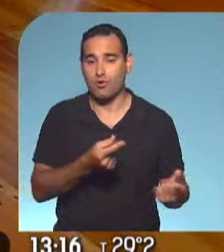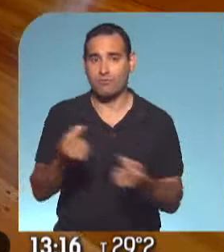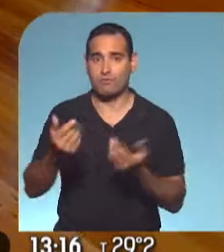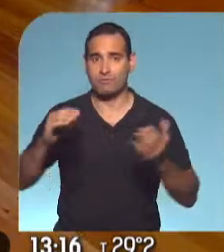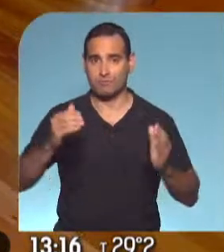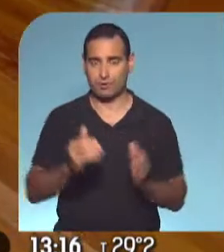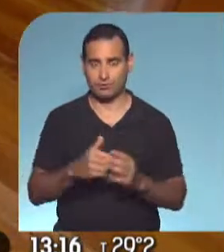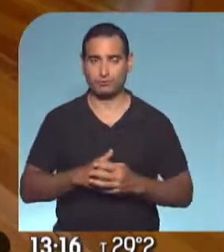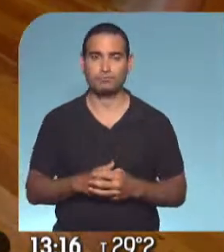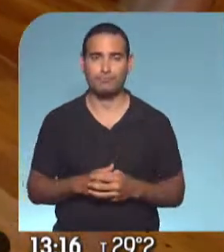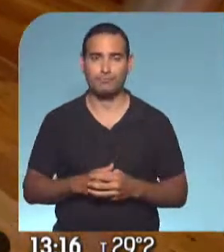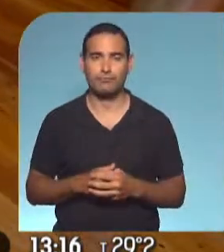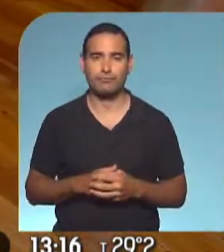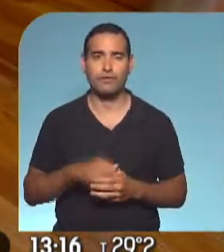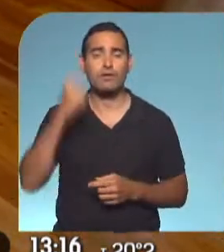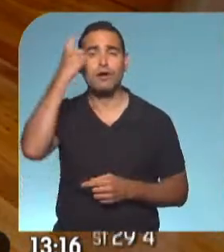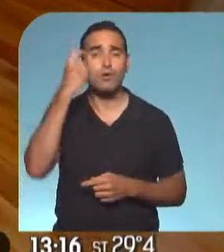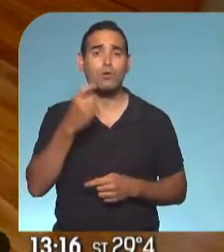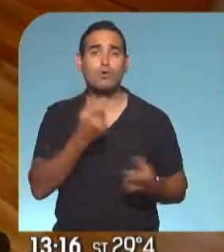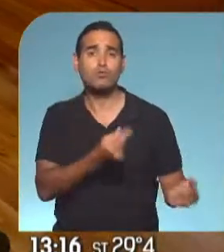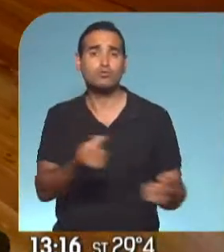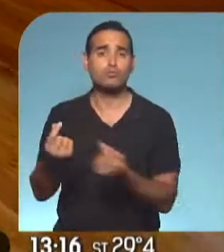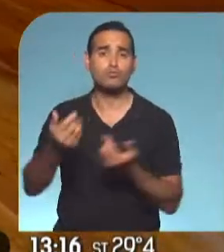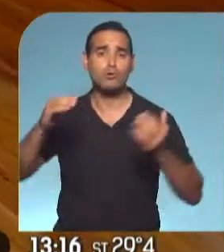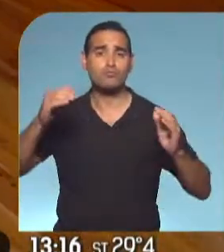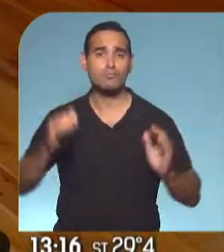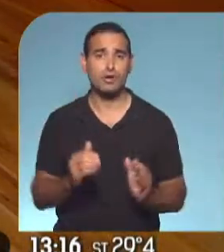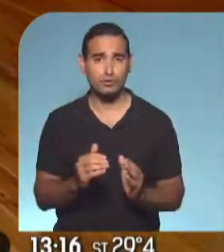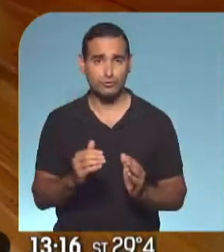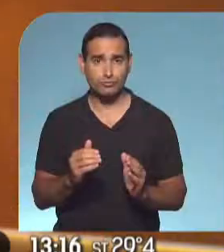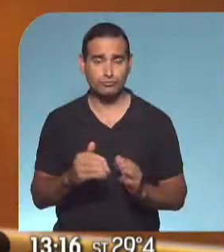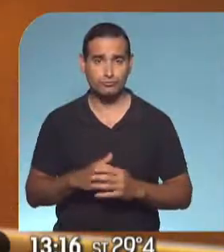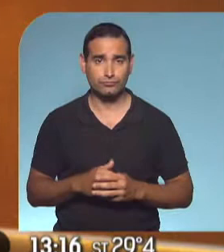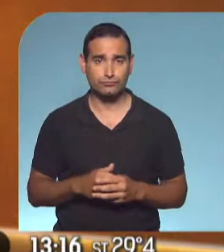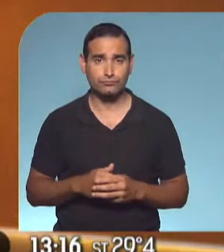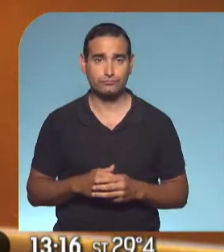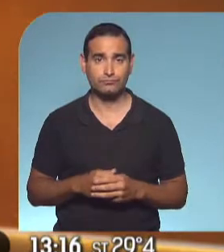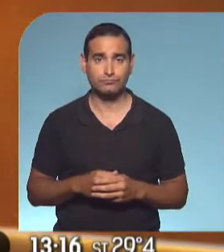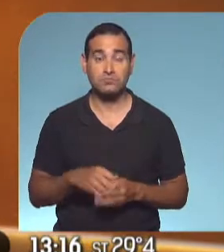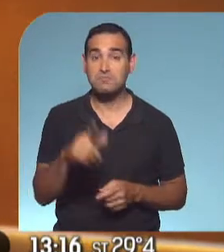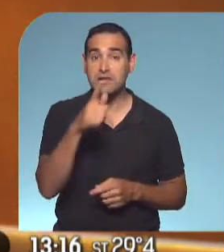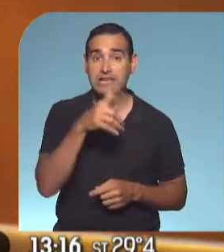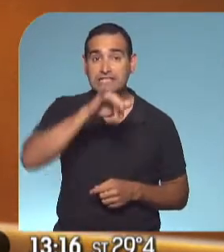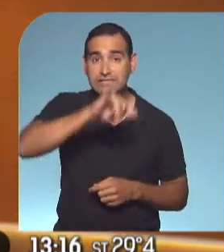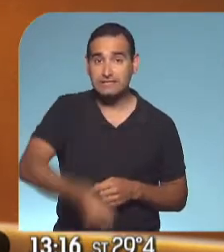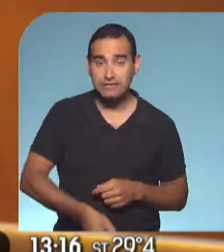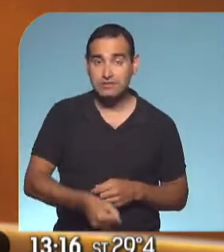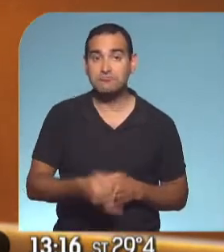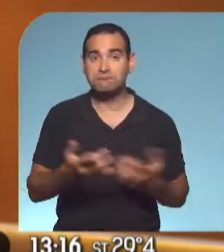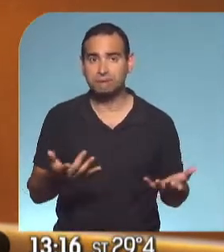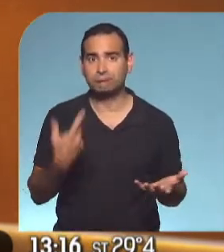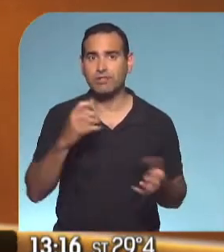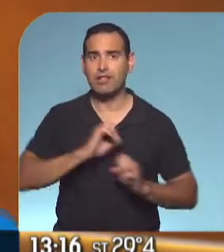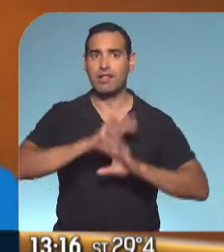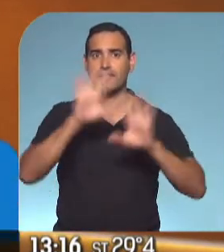asalariados raúl cayó el consumo esto tiene que ver precisamente con los aumentos aparentemente si claramente hay una relación